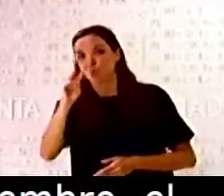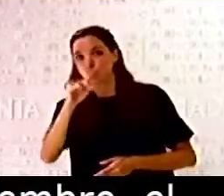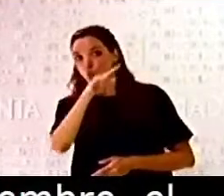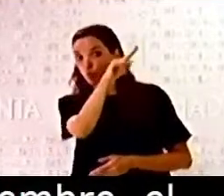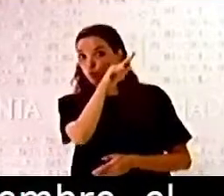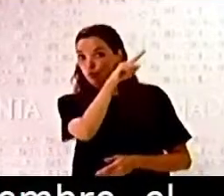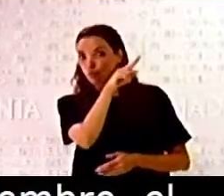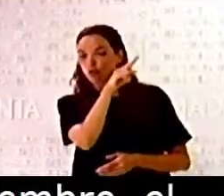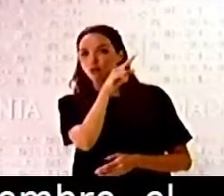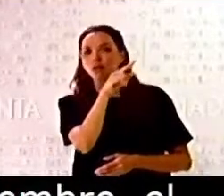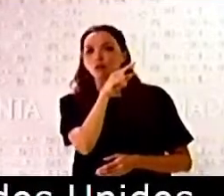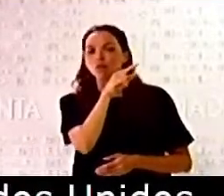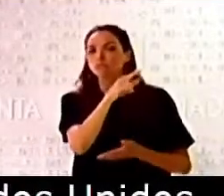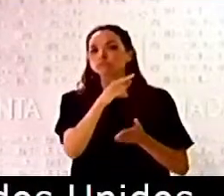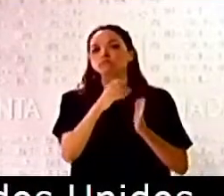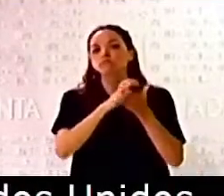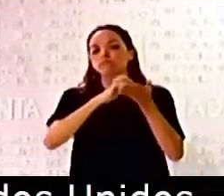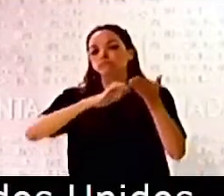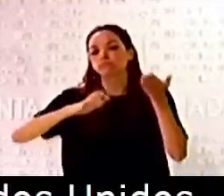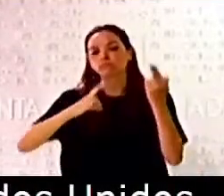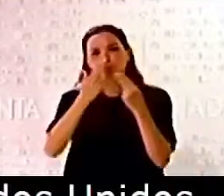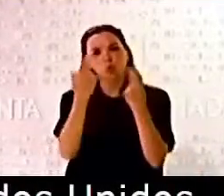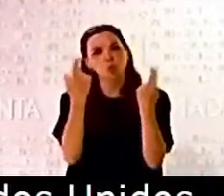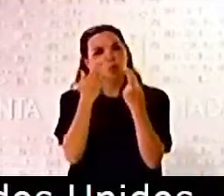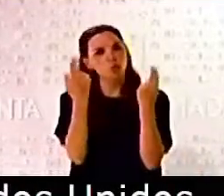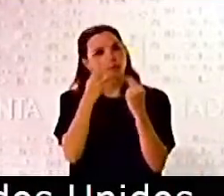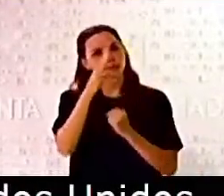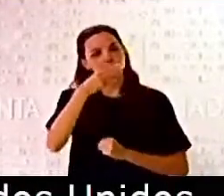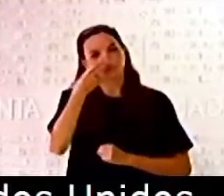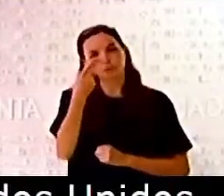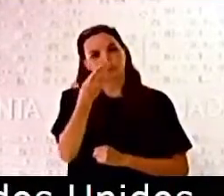publicó un artículo muy interesante